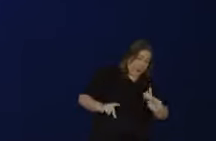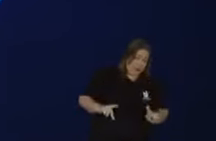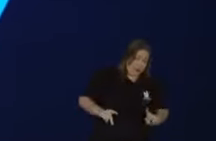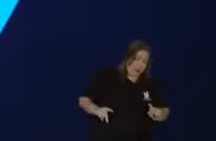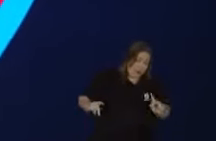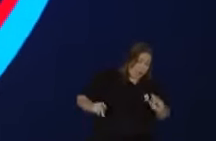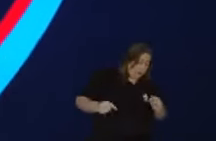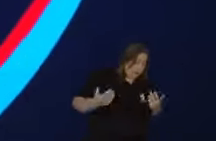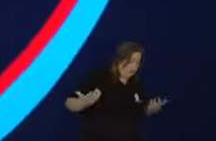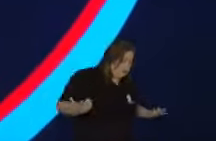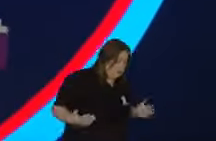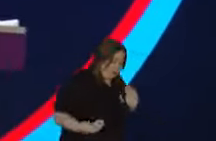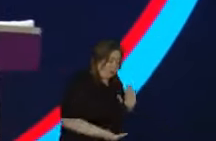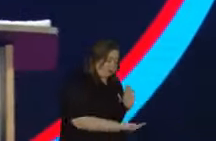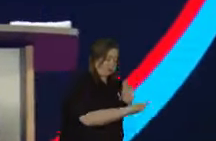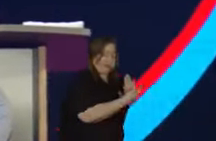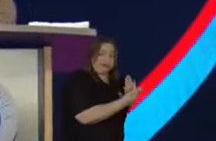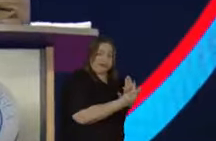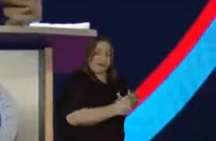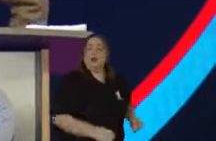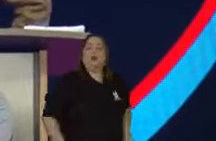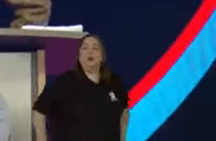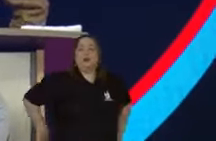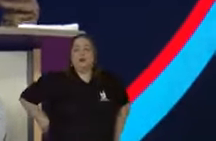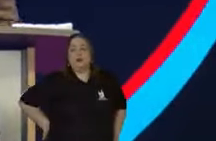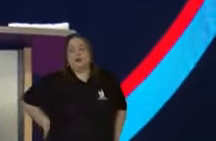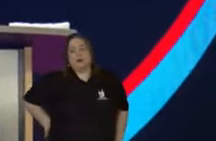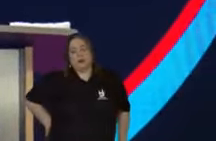él y vivamos en conflicto,